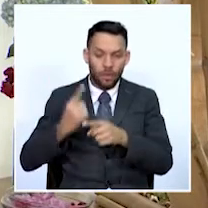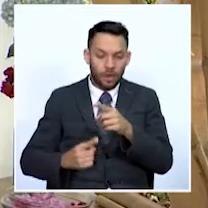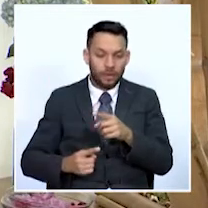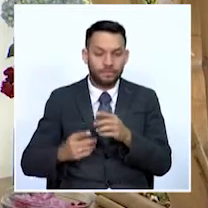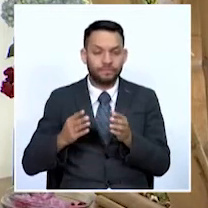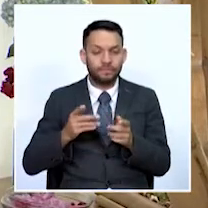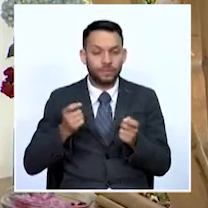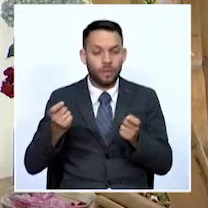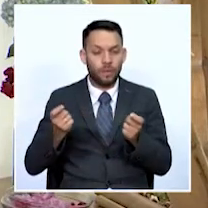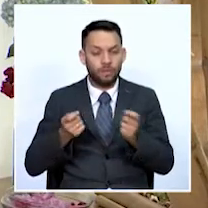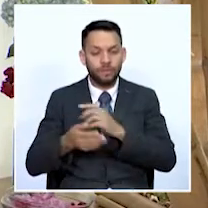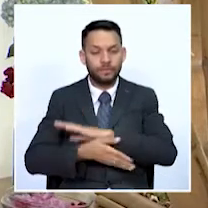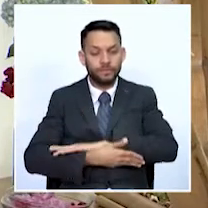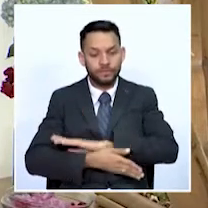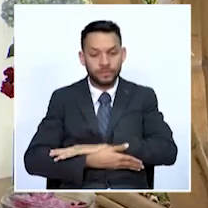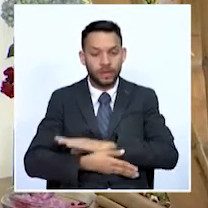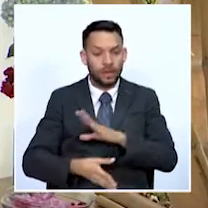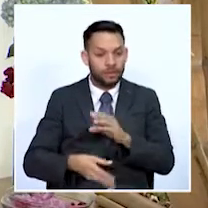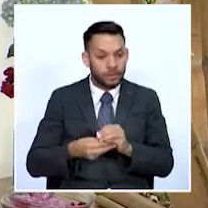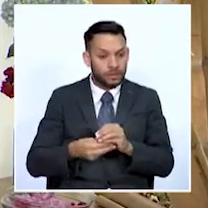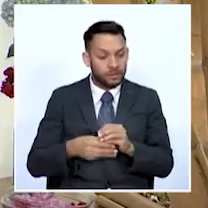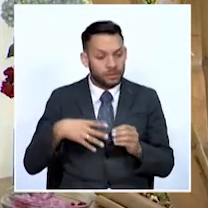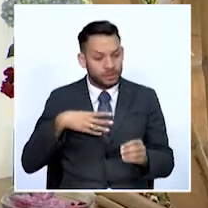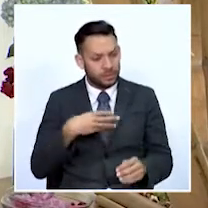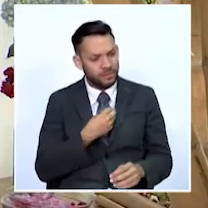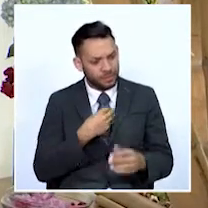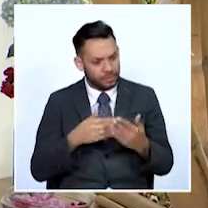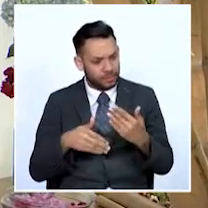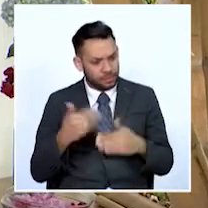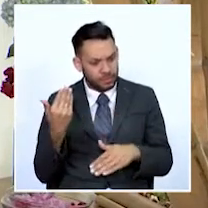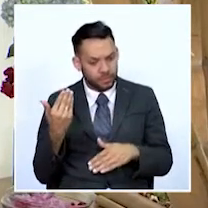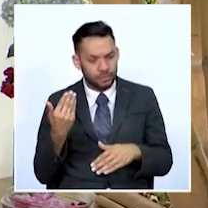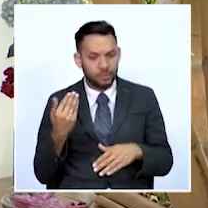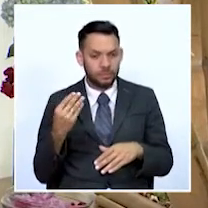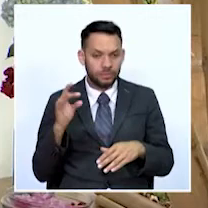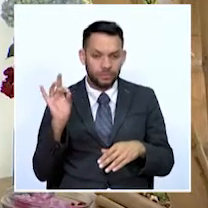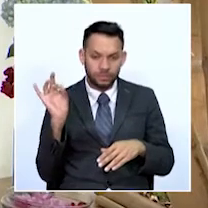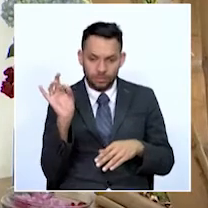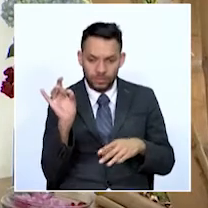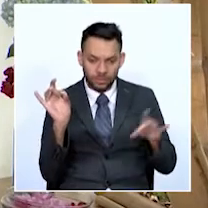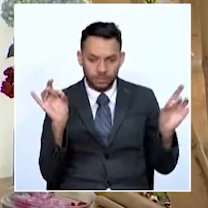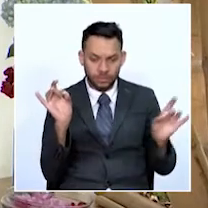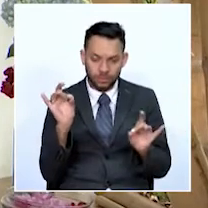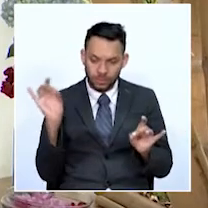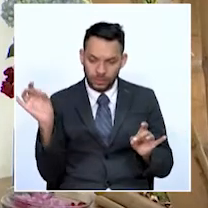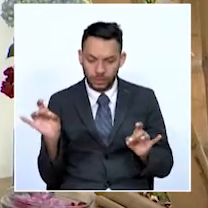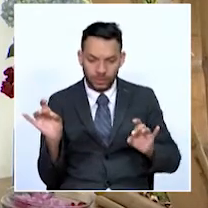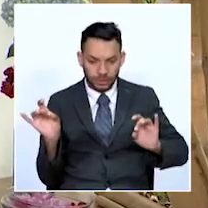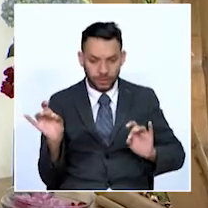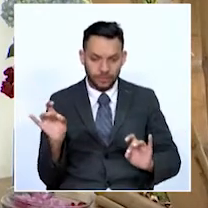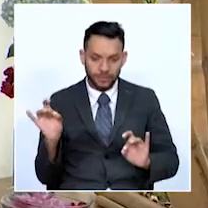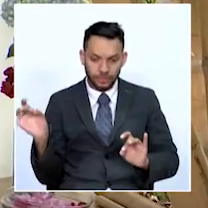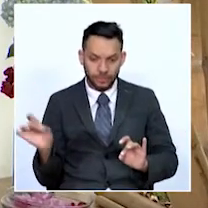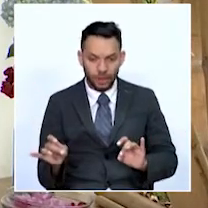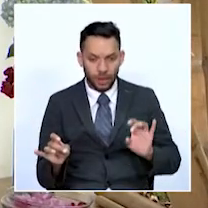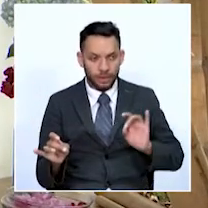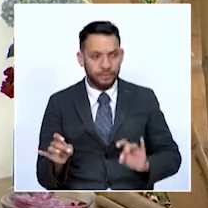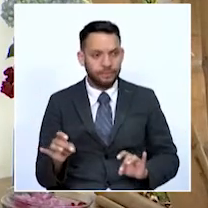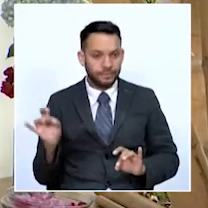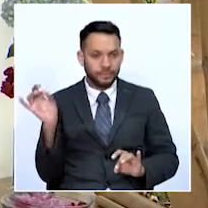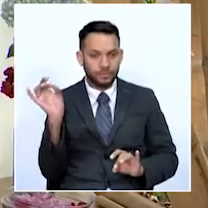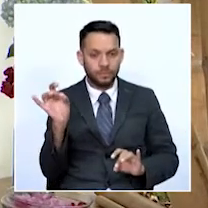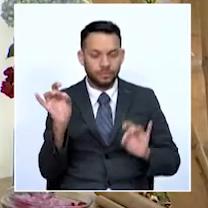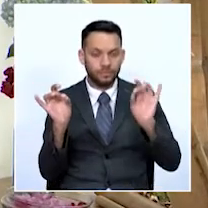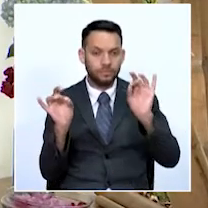Concomitantemente, en estos casos, nosotros empezamos a iniciar acupuntura. Y a estas